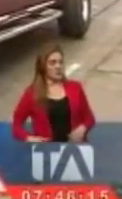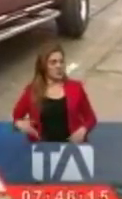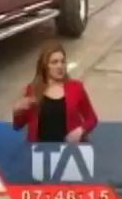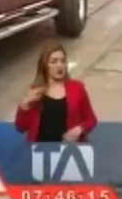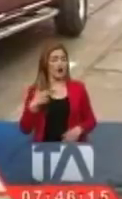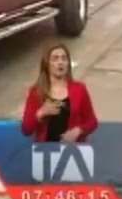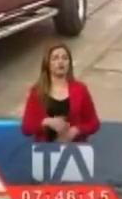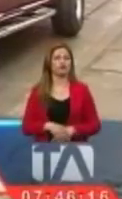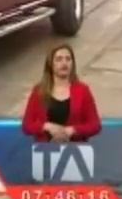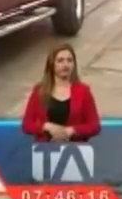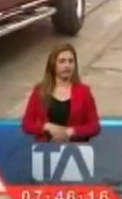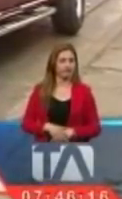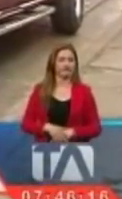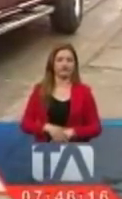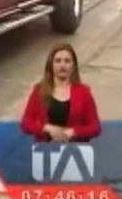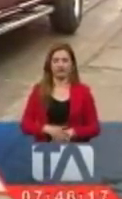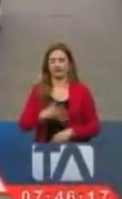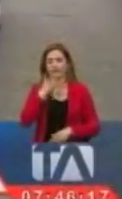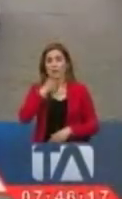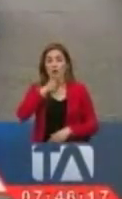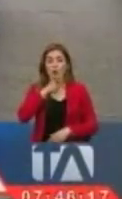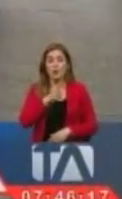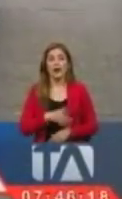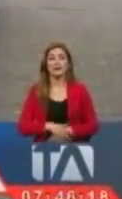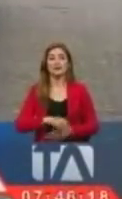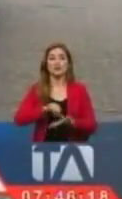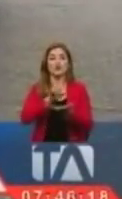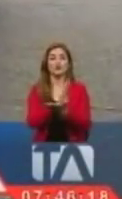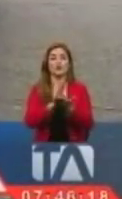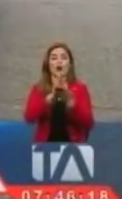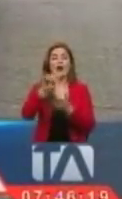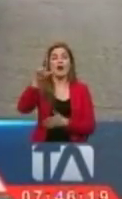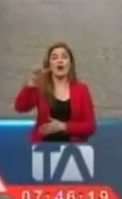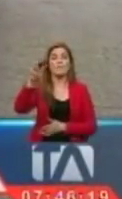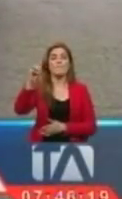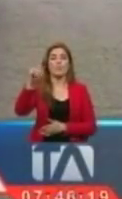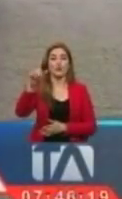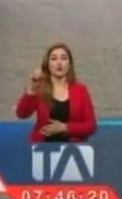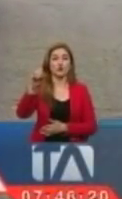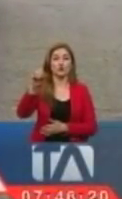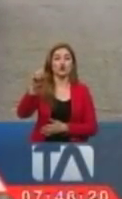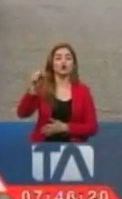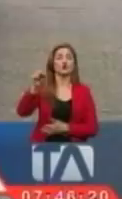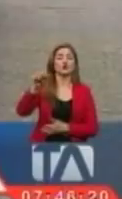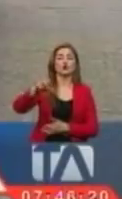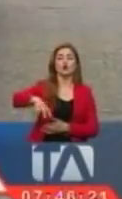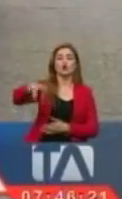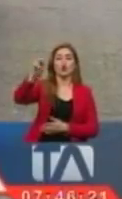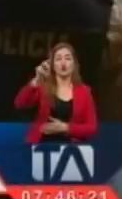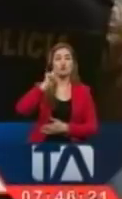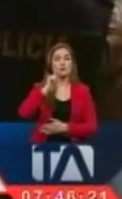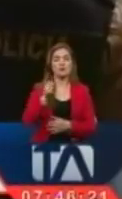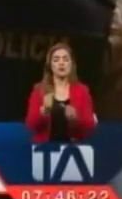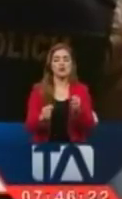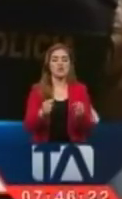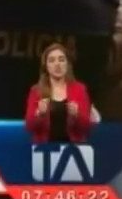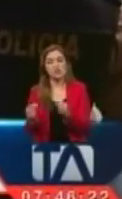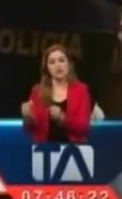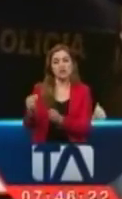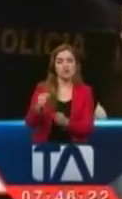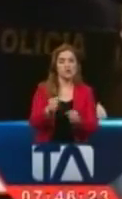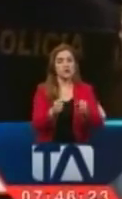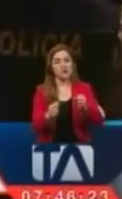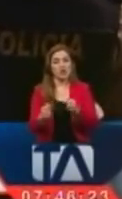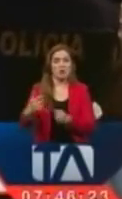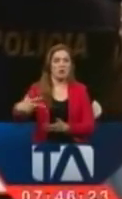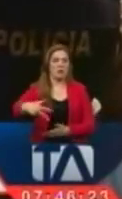conductor de esta camioneta concho de vino llegó hasta la ciudadela a la mostra norte luego de huir de los vigilantes el individuo habría conducido en contravía